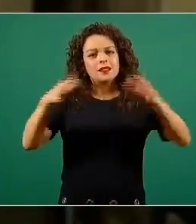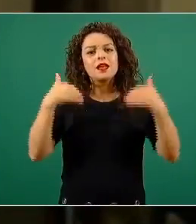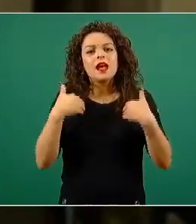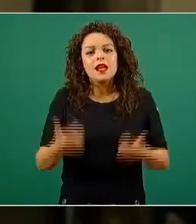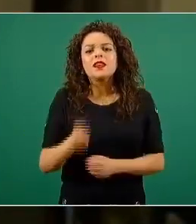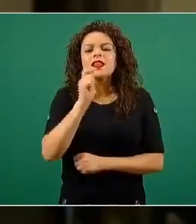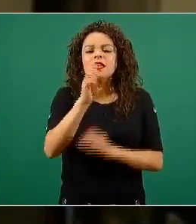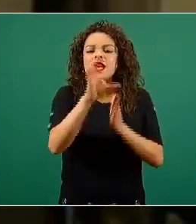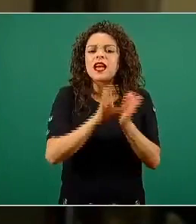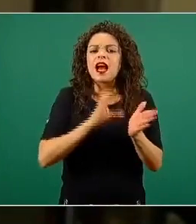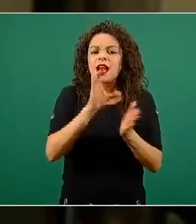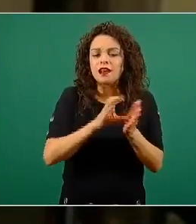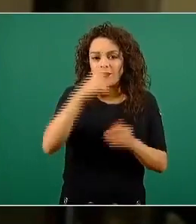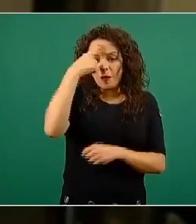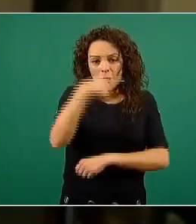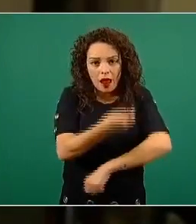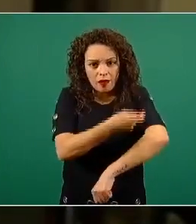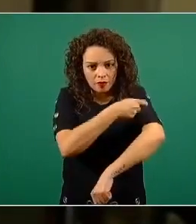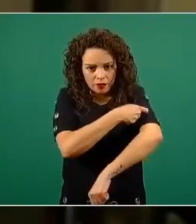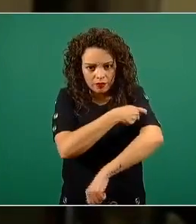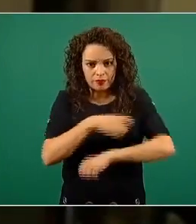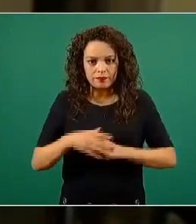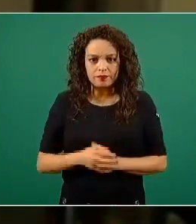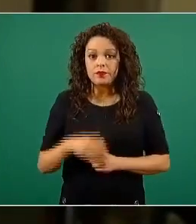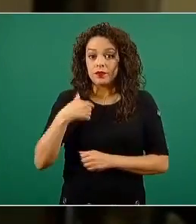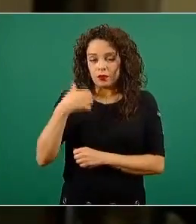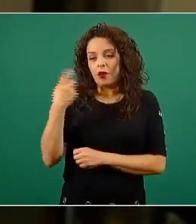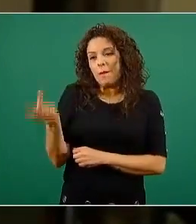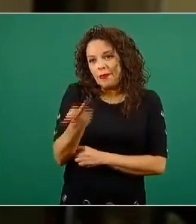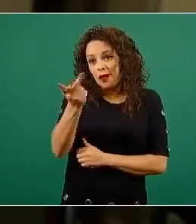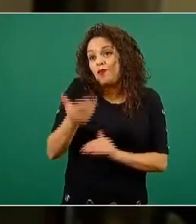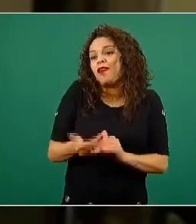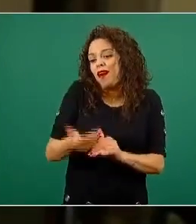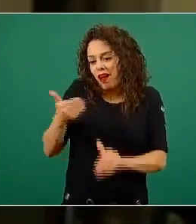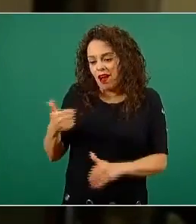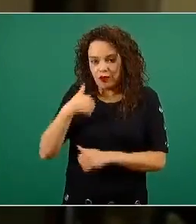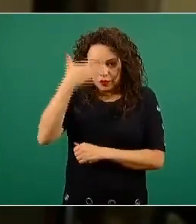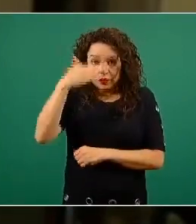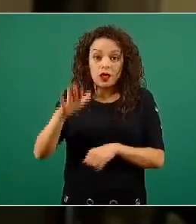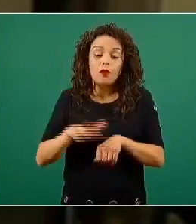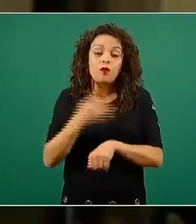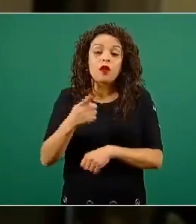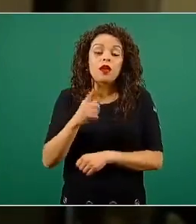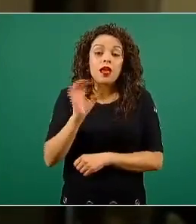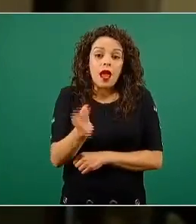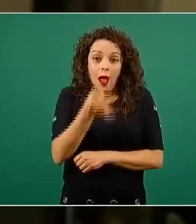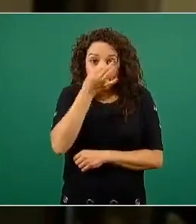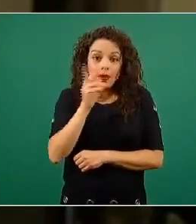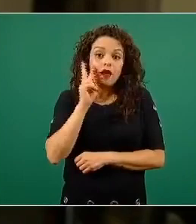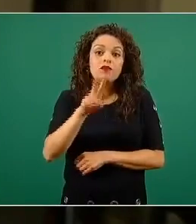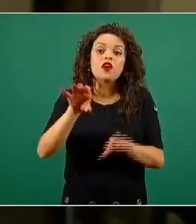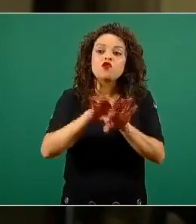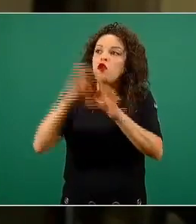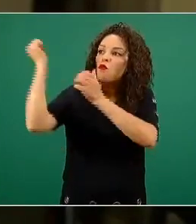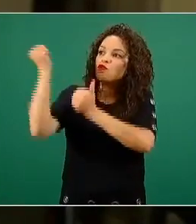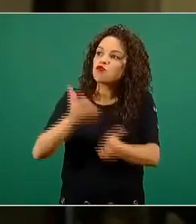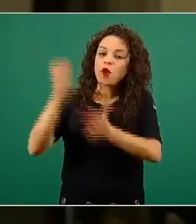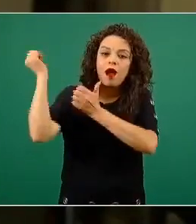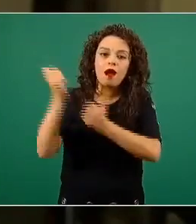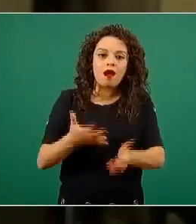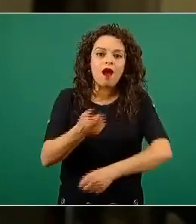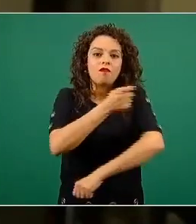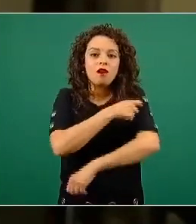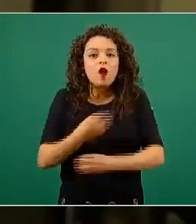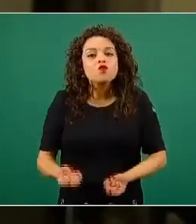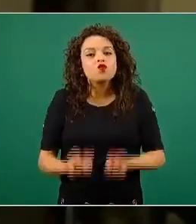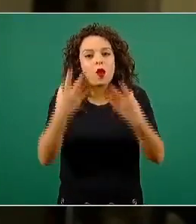pregunta es, yo sé que es prematuro, que apenas, están viendo cómo vienen los cargamentos y todo esto de las vacunas, pero si será posible que